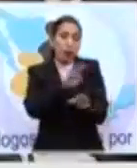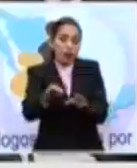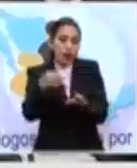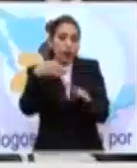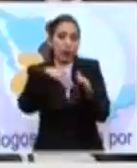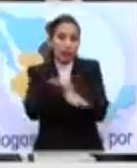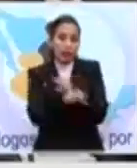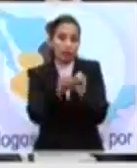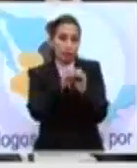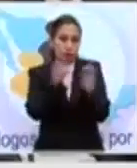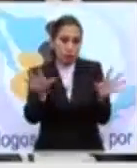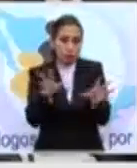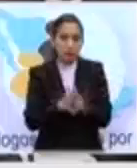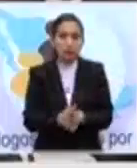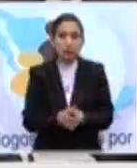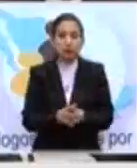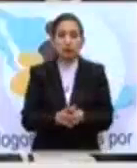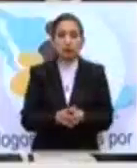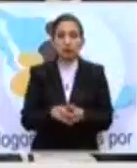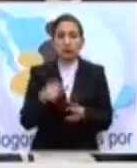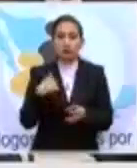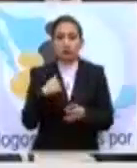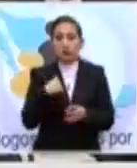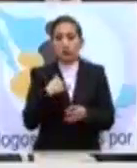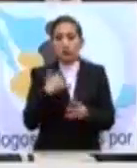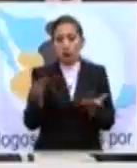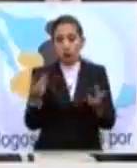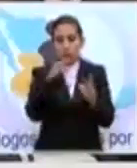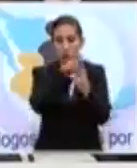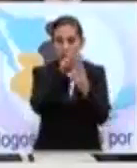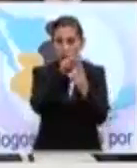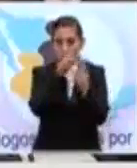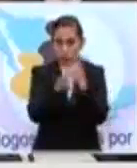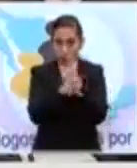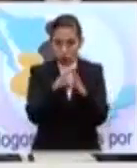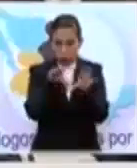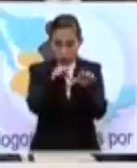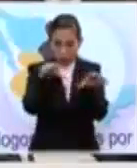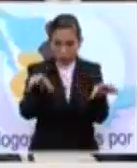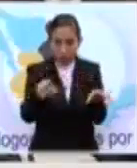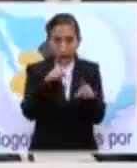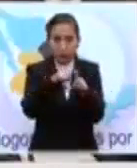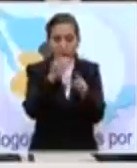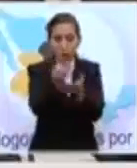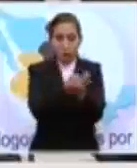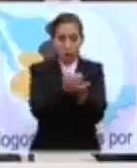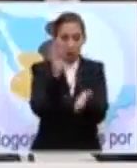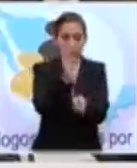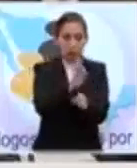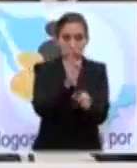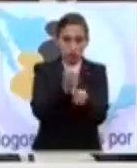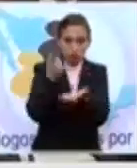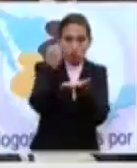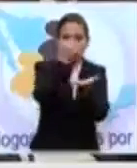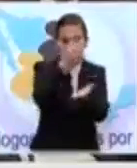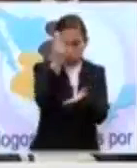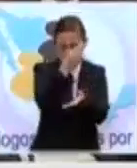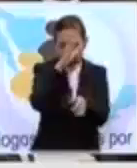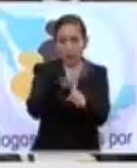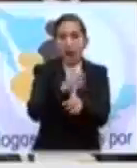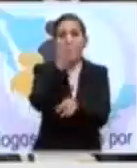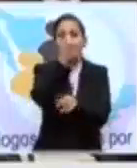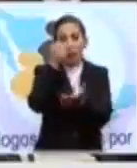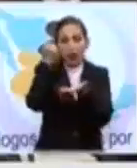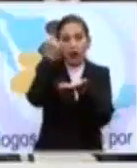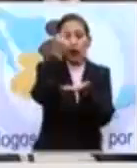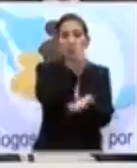juego muy claras. Y me voy a una parte, yo lo dividí en dos grandes rubros. Uno, el financiamiento. Sí se requiere mayor inversión en el Producto